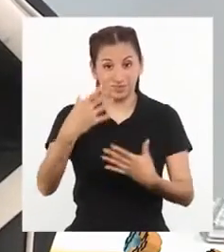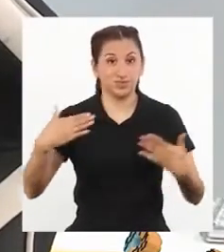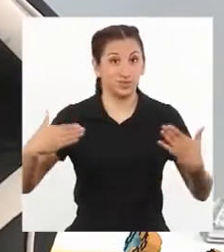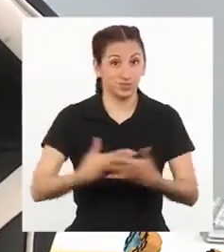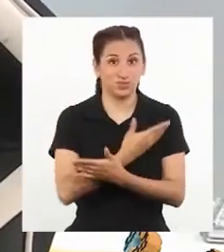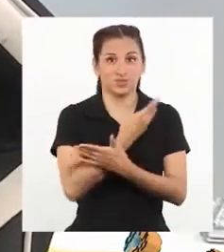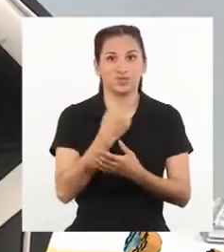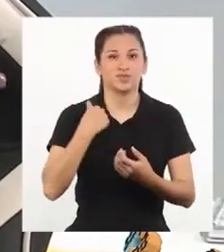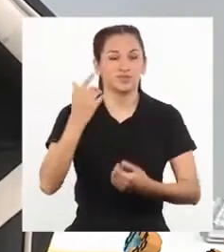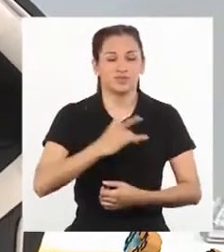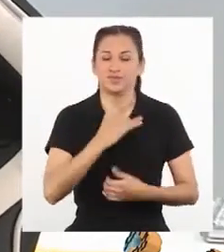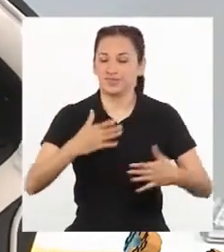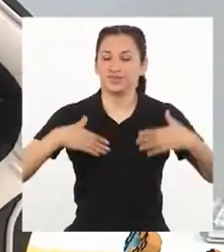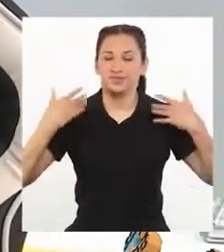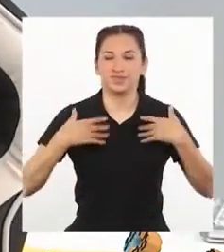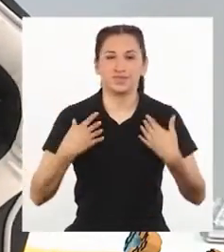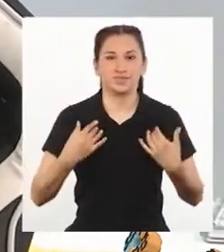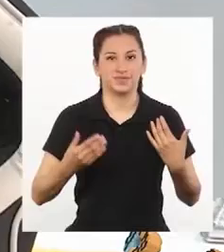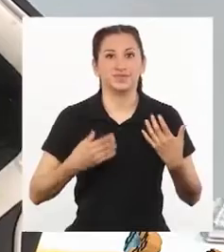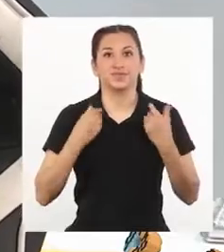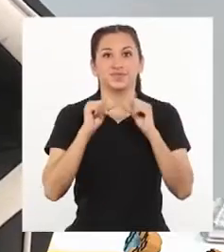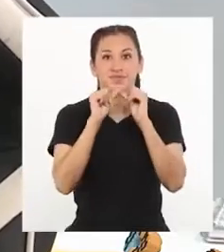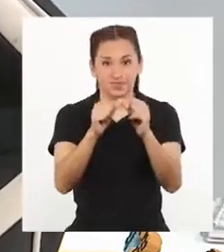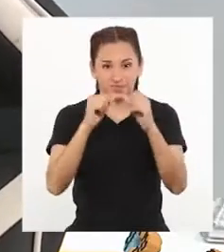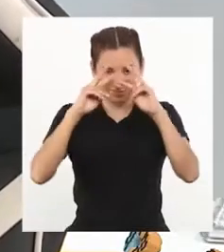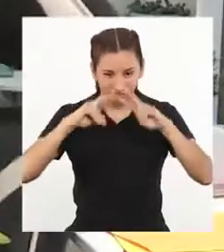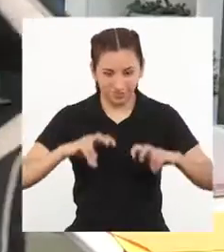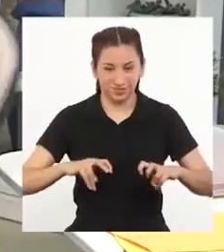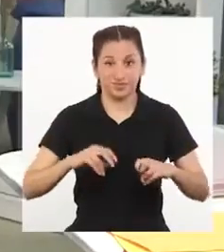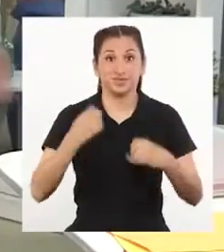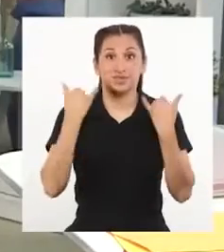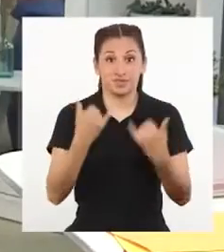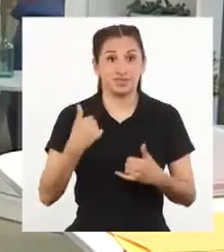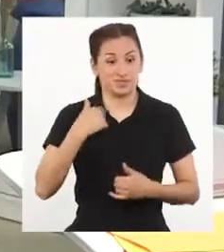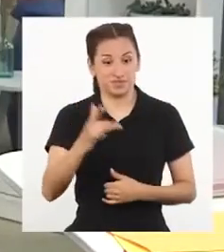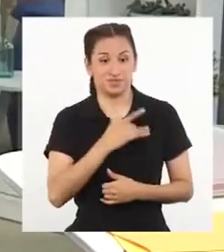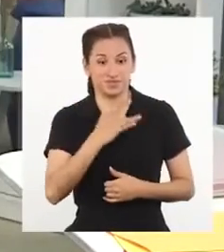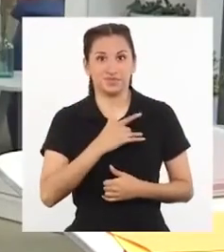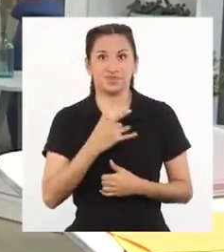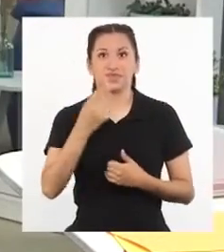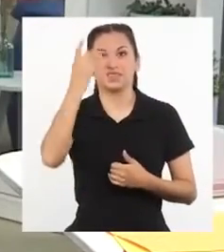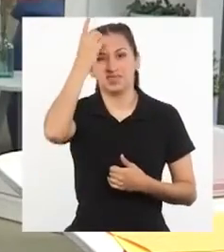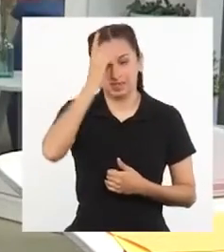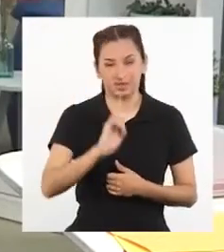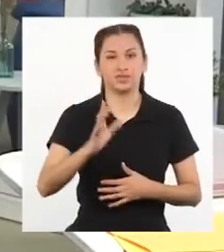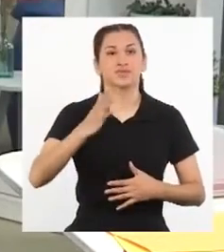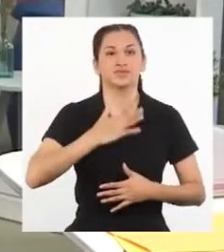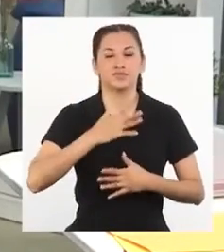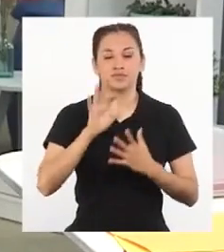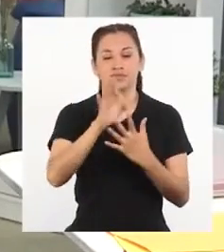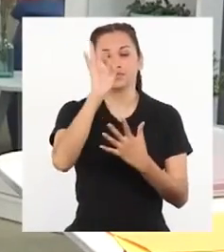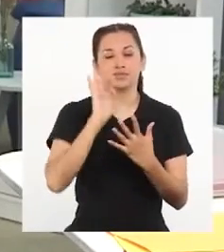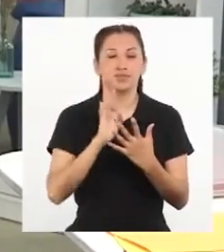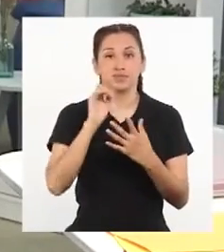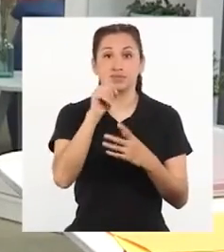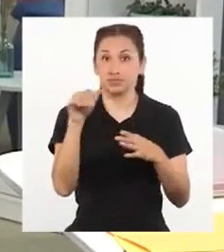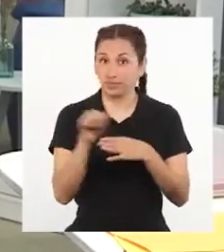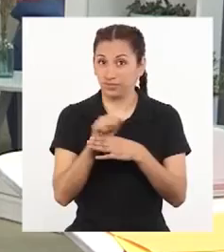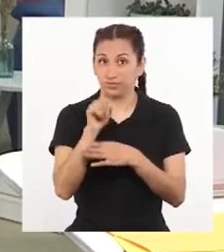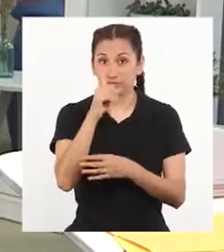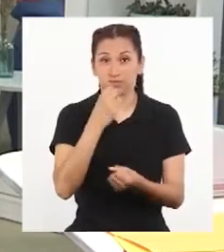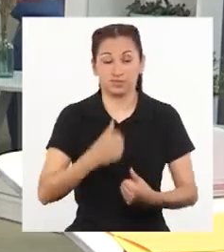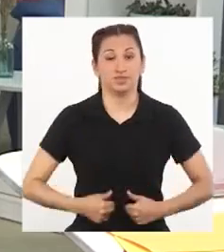información nueva, me siento feliz y animada a seguir con las investigaciones. Estar así ahora es una decisión y practicar